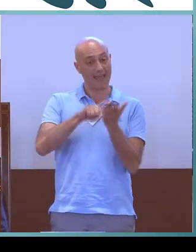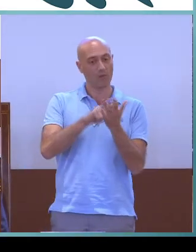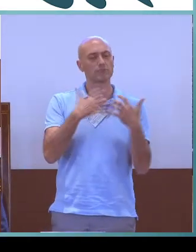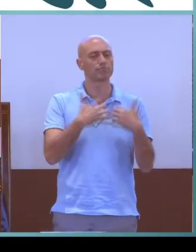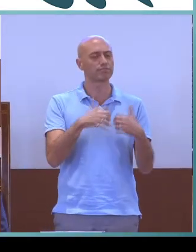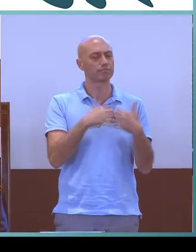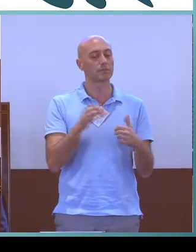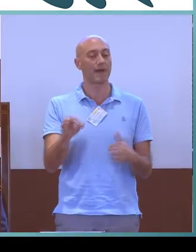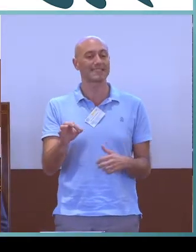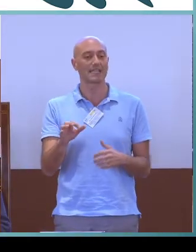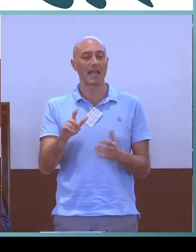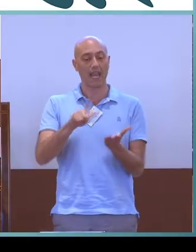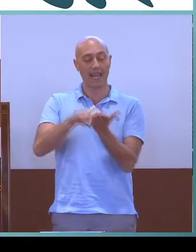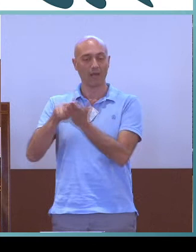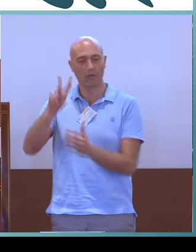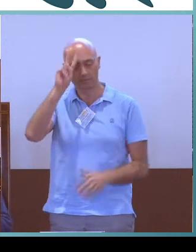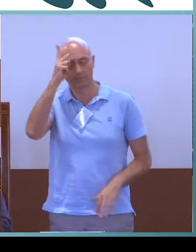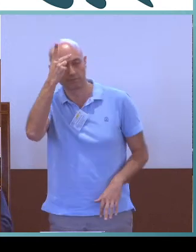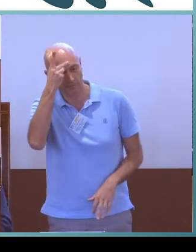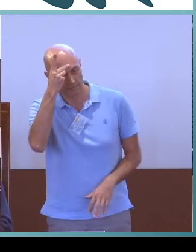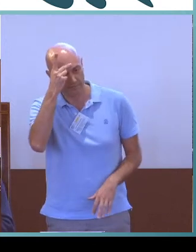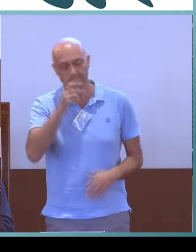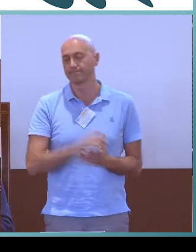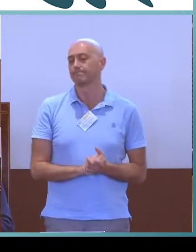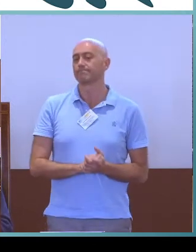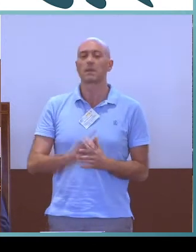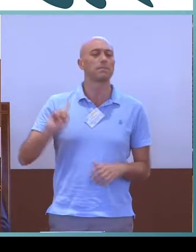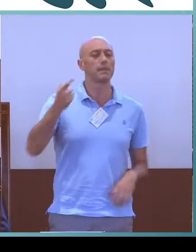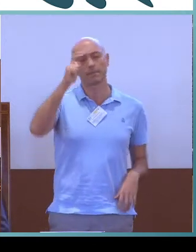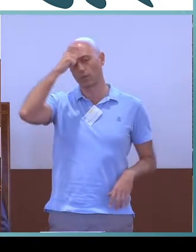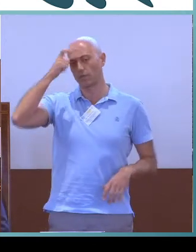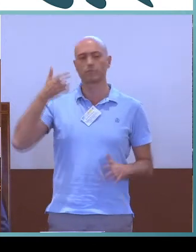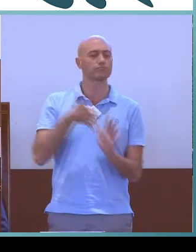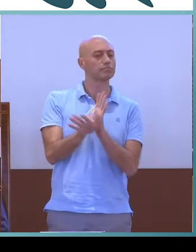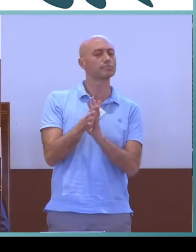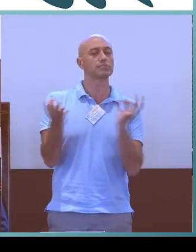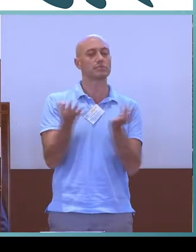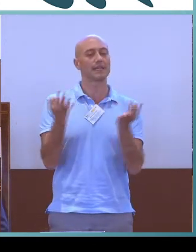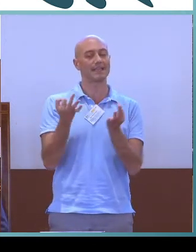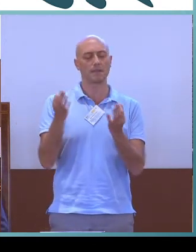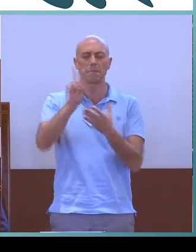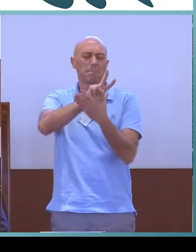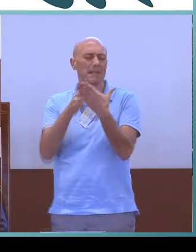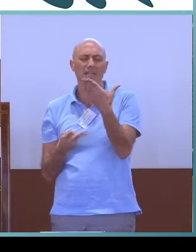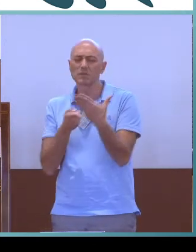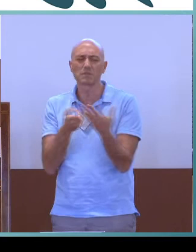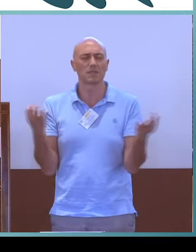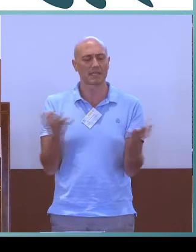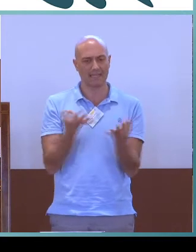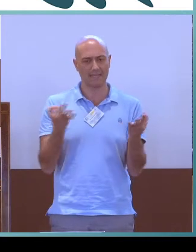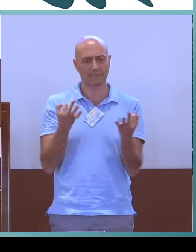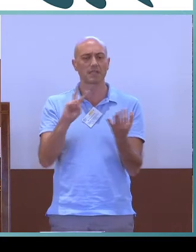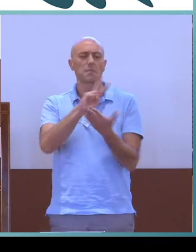Bueno, empezamos con una pregunta muy sencilla, pero que es muy importante para nuestro trabajo. ¿Qué es el bilingüismo y qué tipos